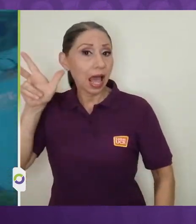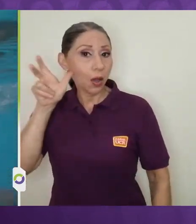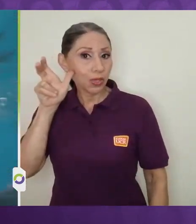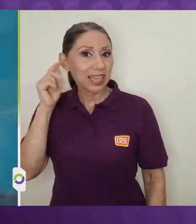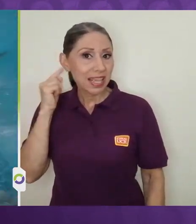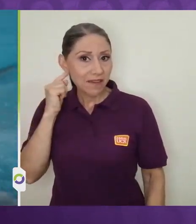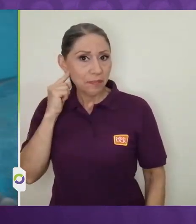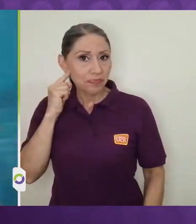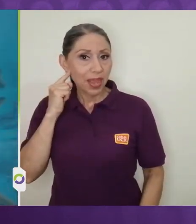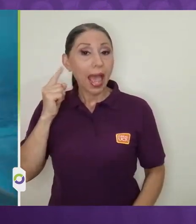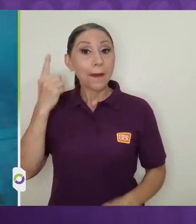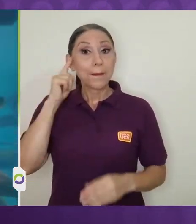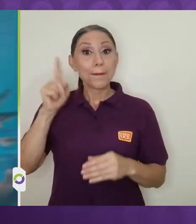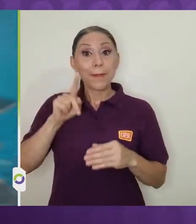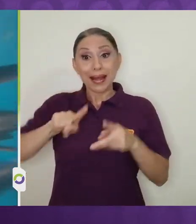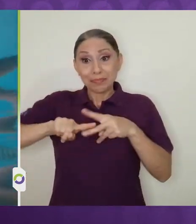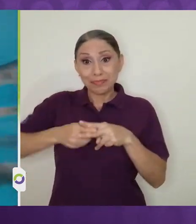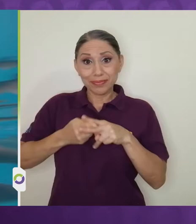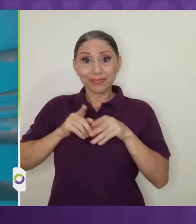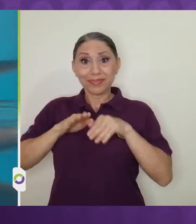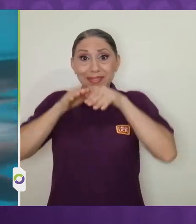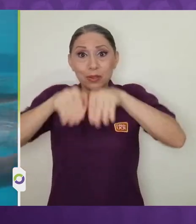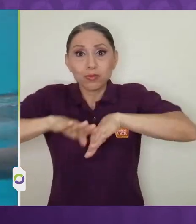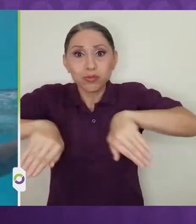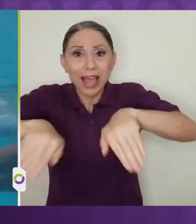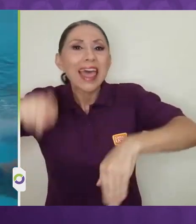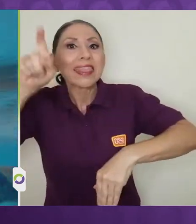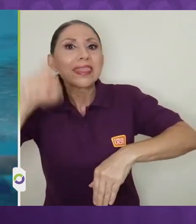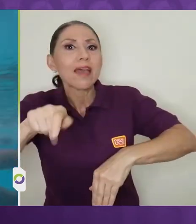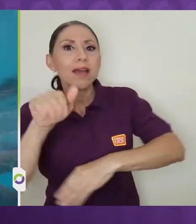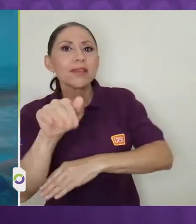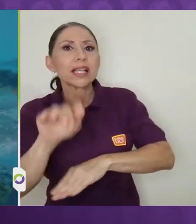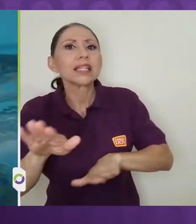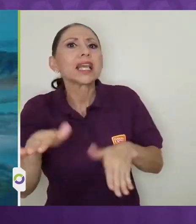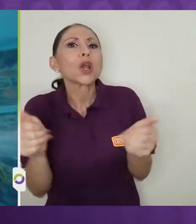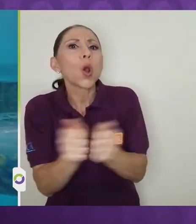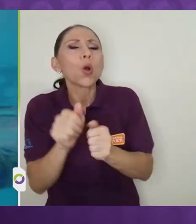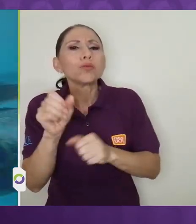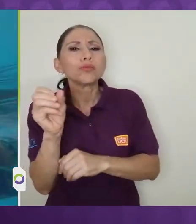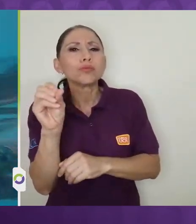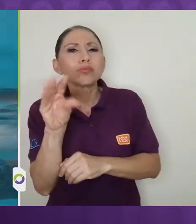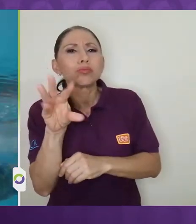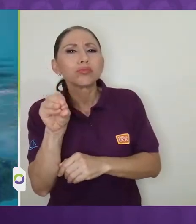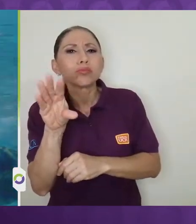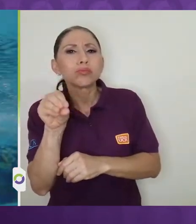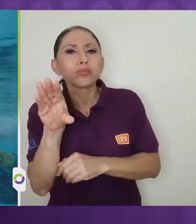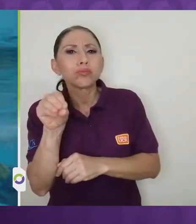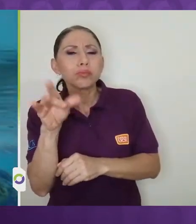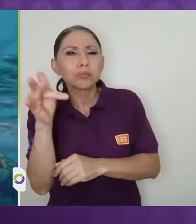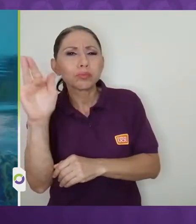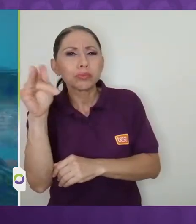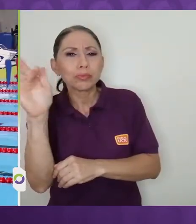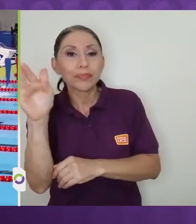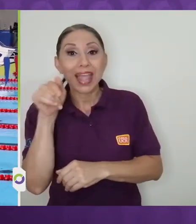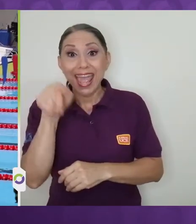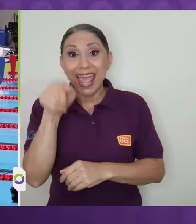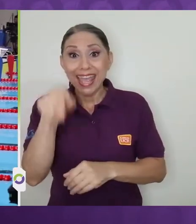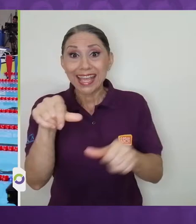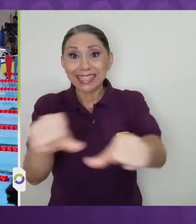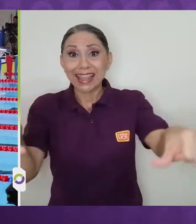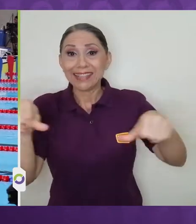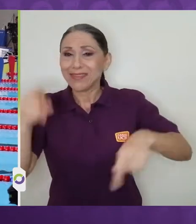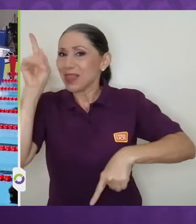condición de discapacidad auditiva, la salida debe ser avisada mediante un mecanismo luminoso. Además, en